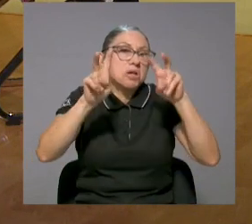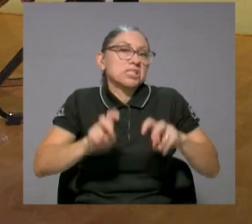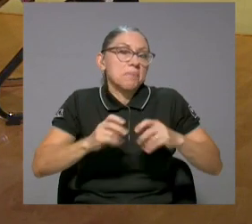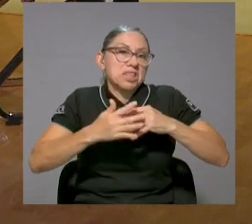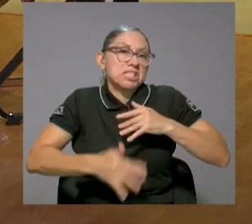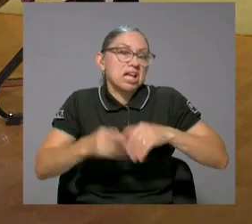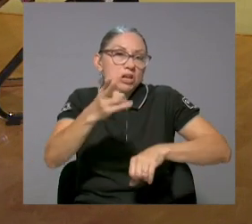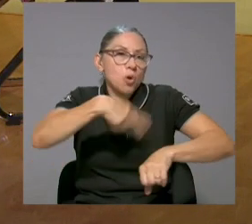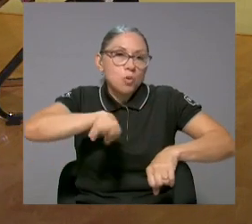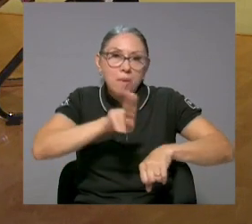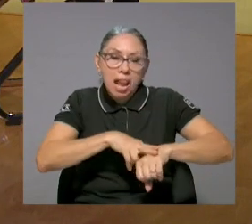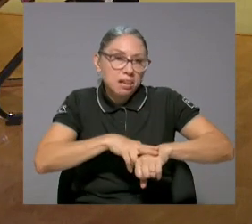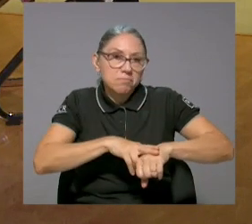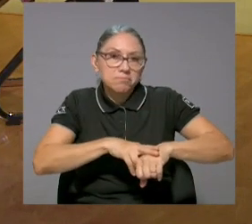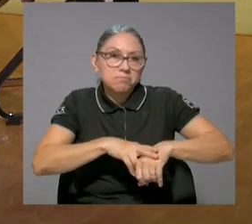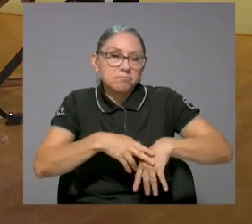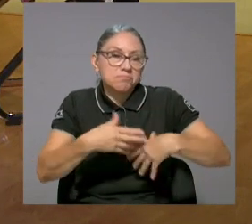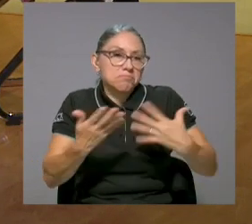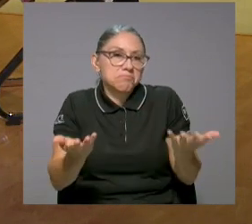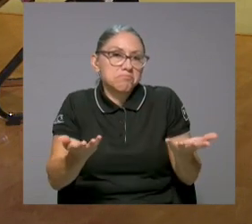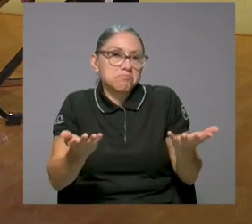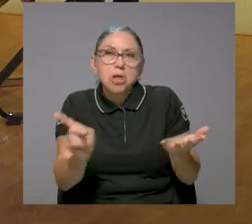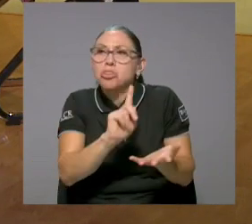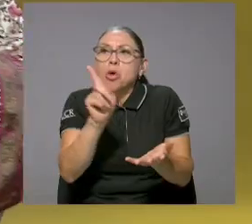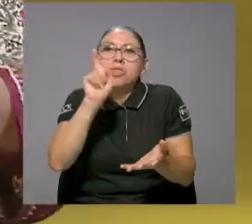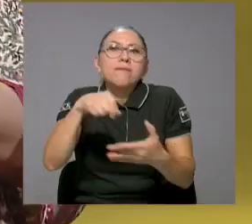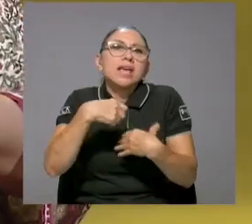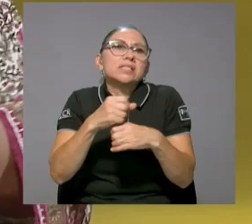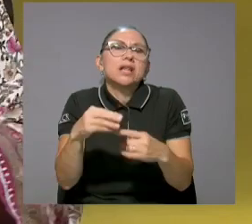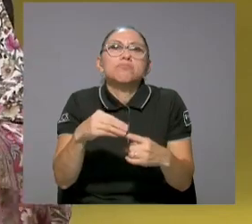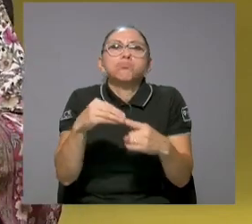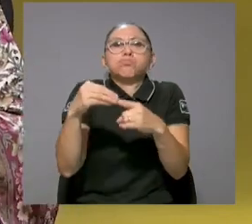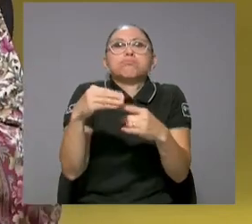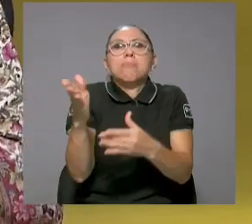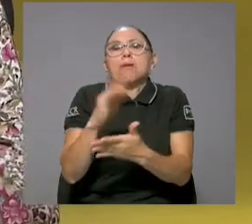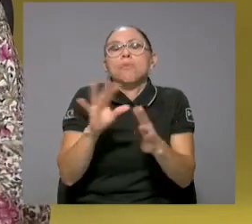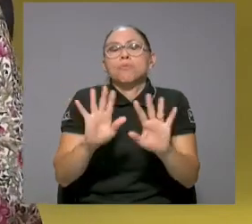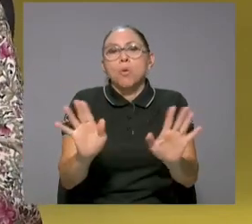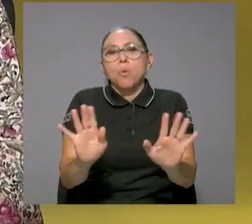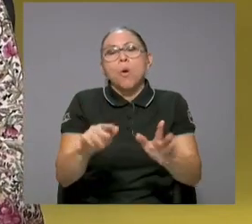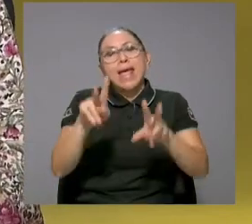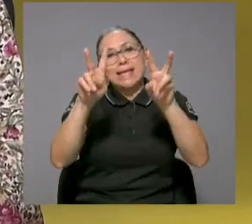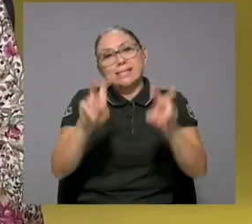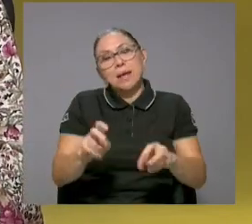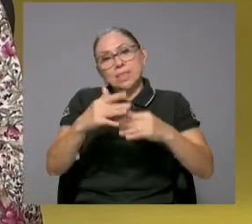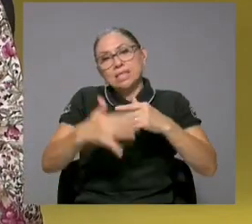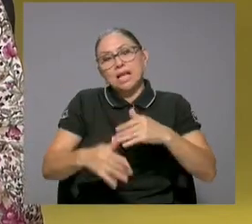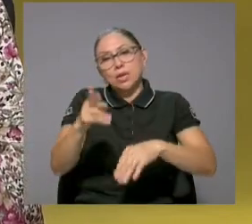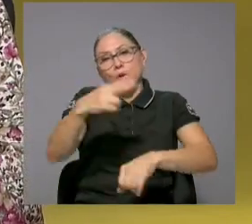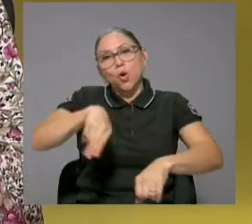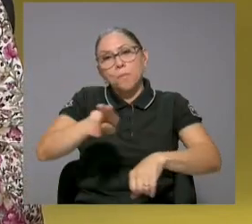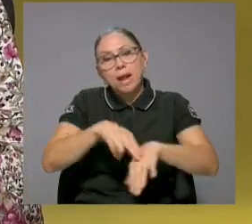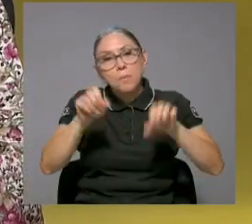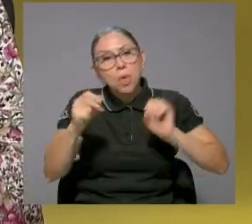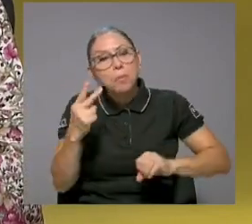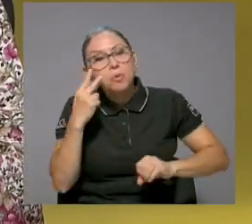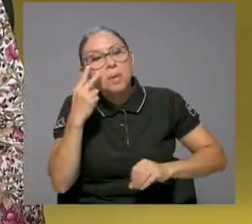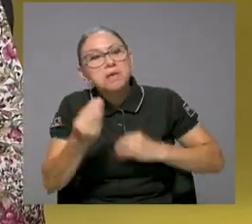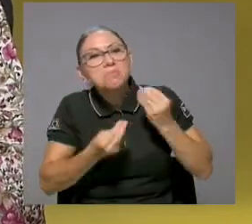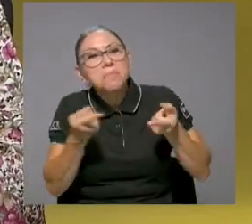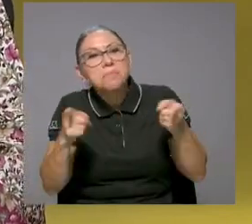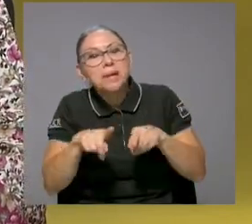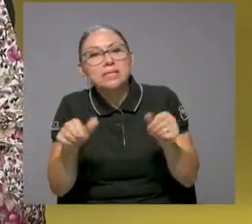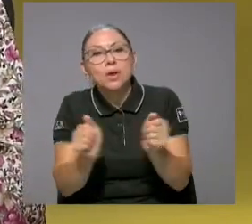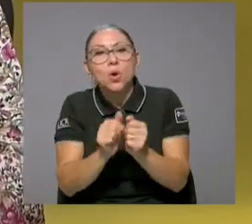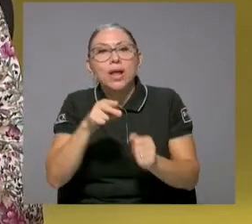es o sea, no hay que hacer una biopsia ni nada por el estilo, sino que es un examen normal. Vamos viendo cómo se comporta el hígado.